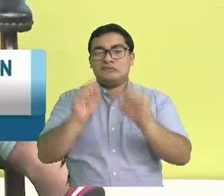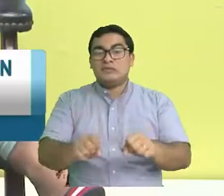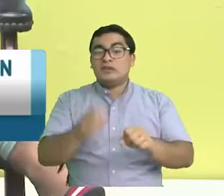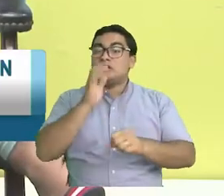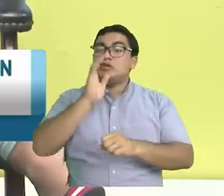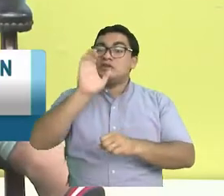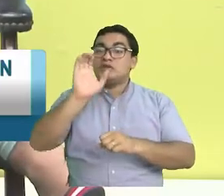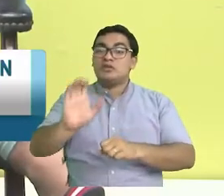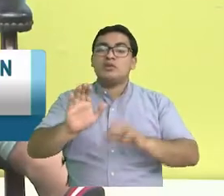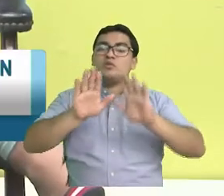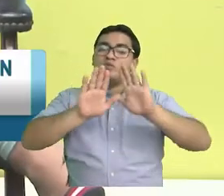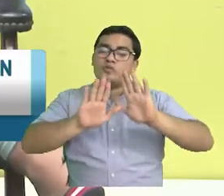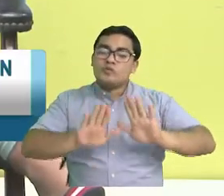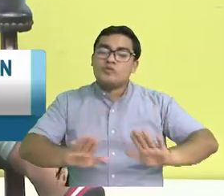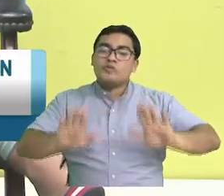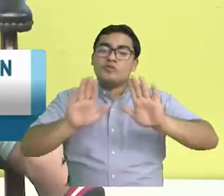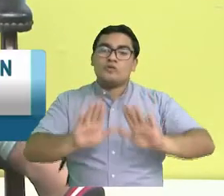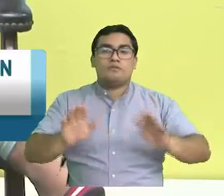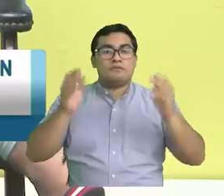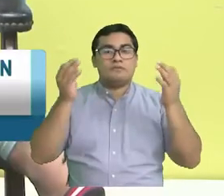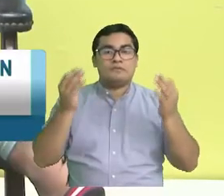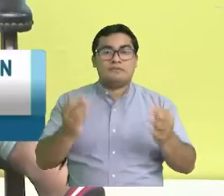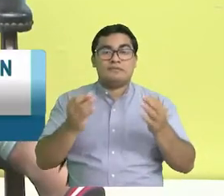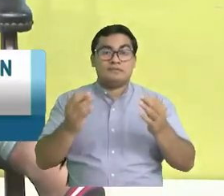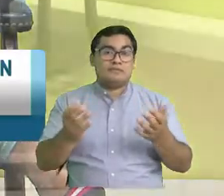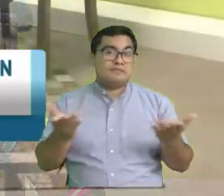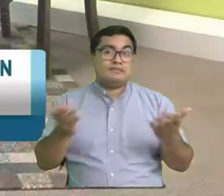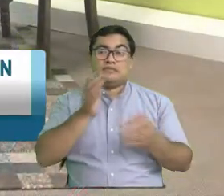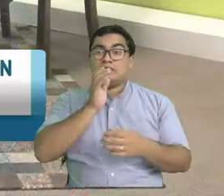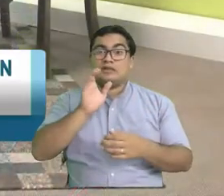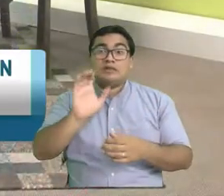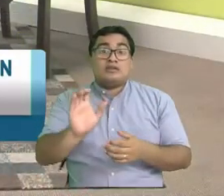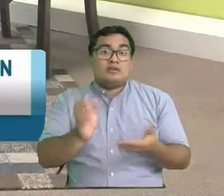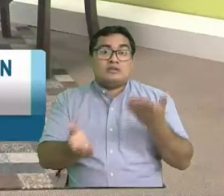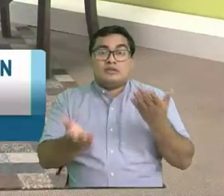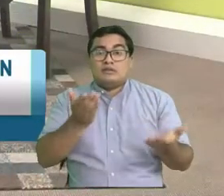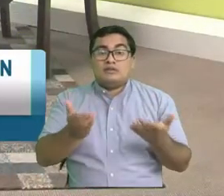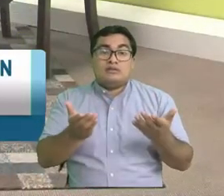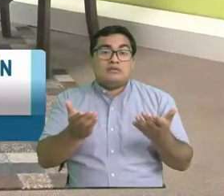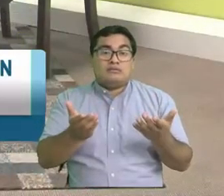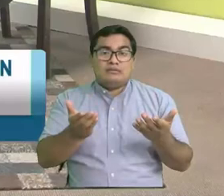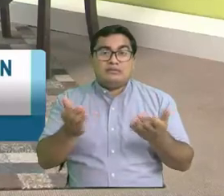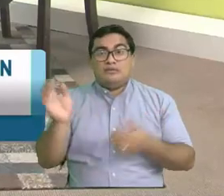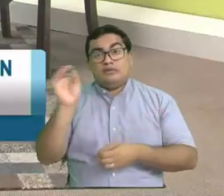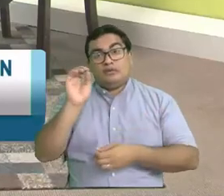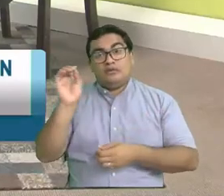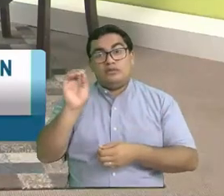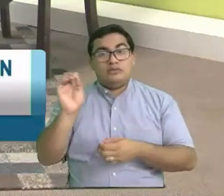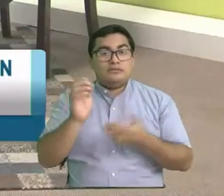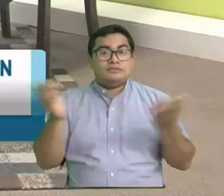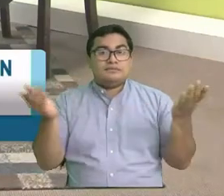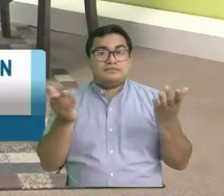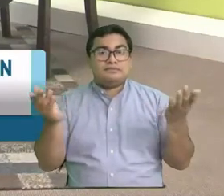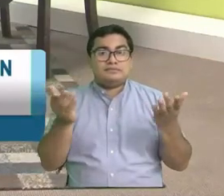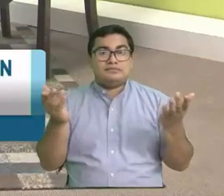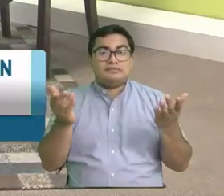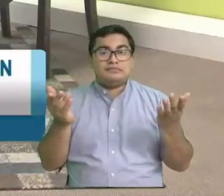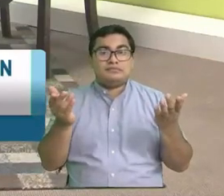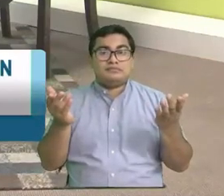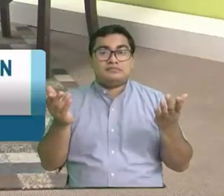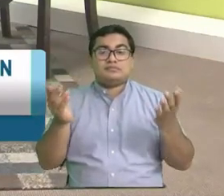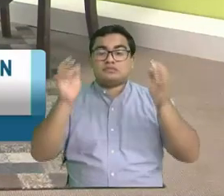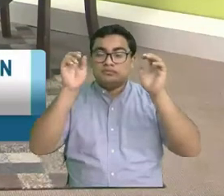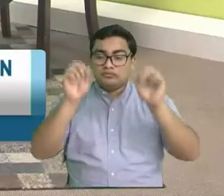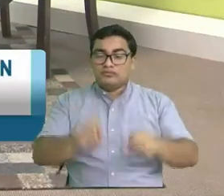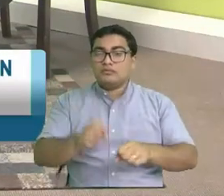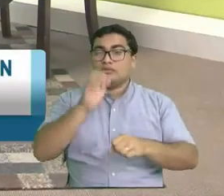disminuir el nivel de ansiedad que el niño puede tener, de hiperactividad, o el nivel de nocicepción, pues, que el